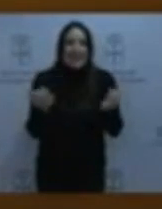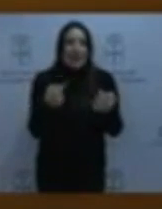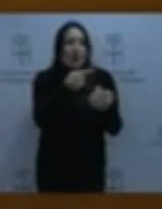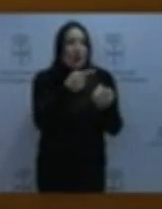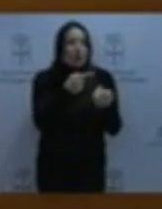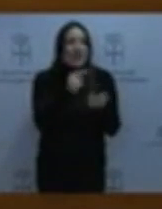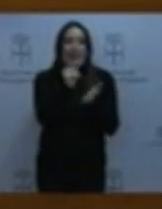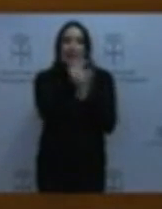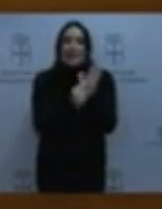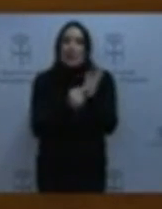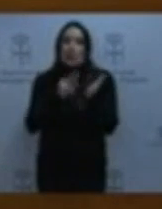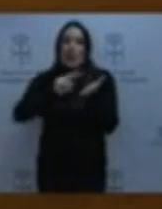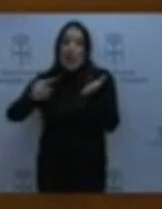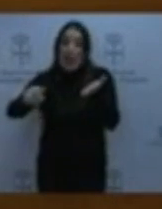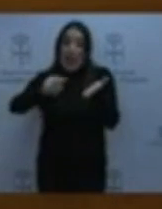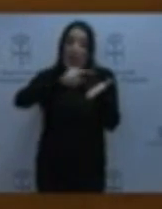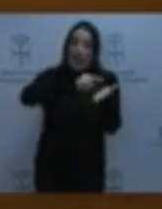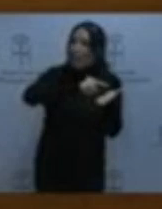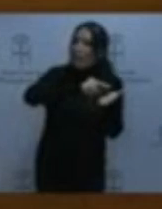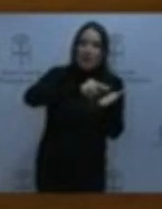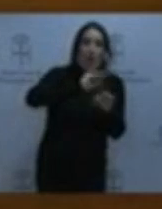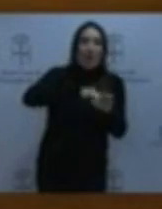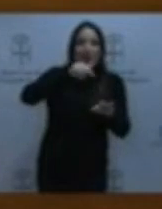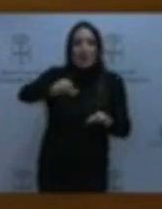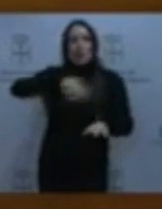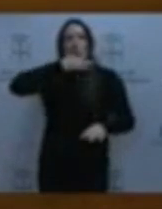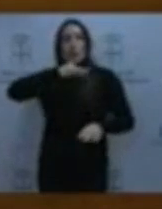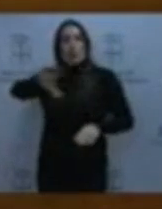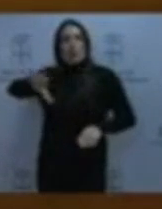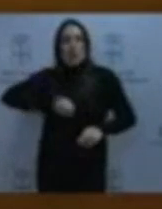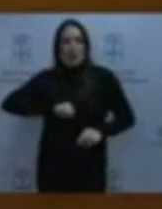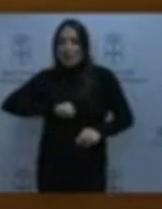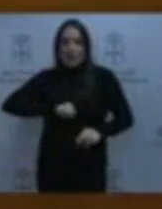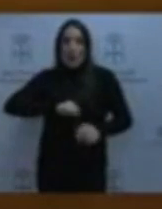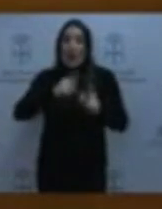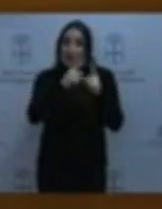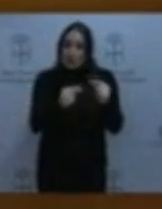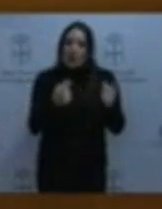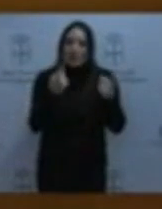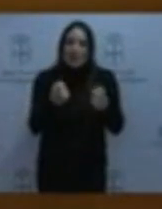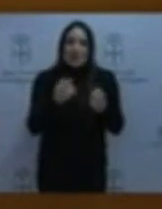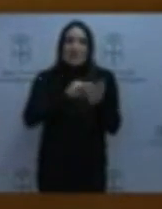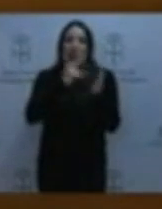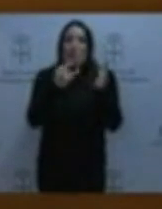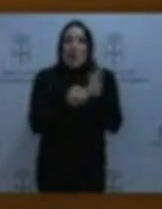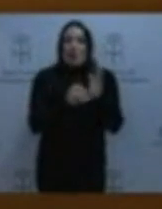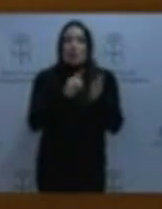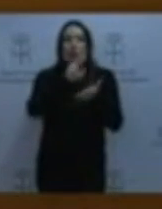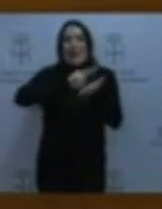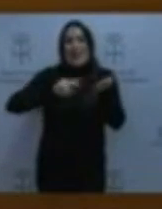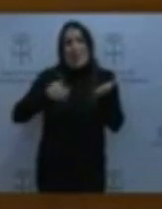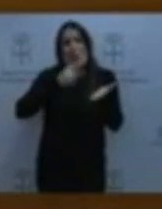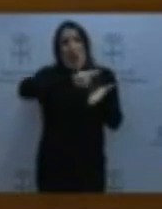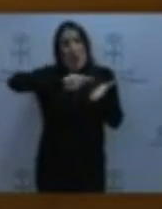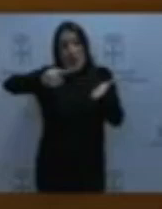revés los datos para poder venir aquí a hacer un discurso de investidura. Es que Asturias tenga algo más que uno de sus planes, que los leamos de izquierda a derecha o de derecha a